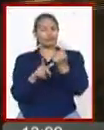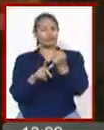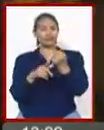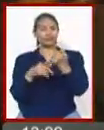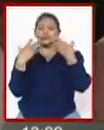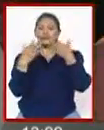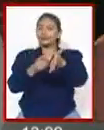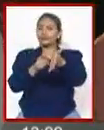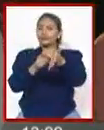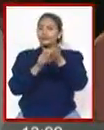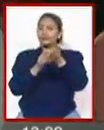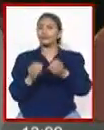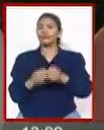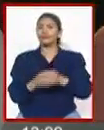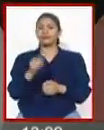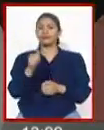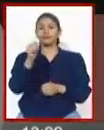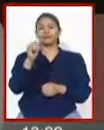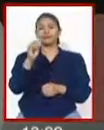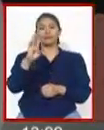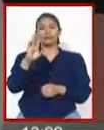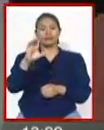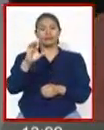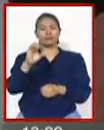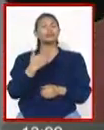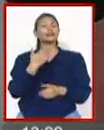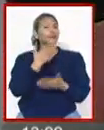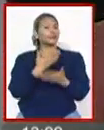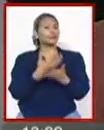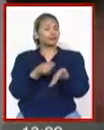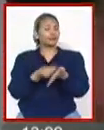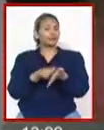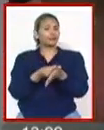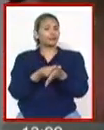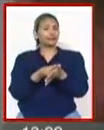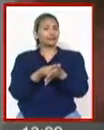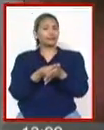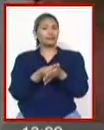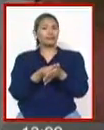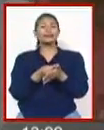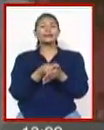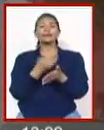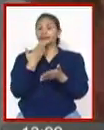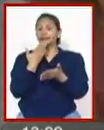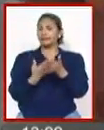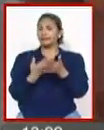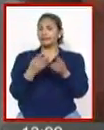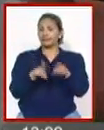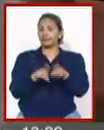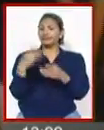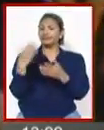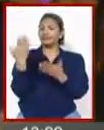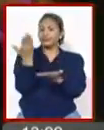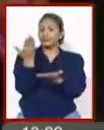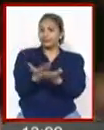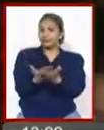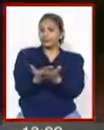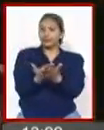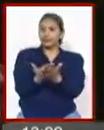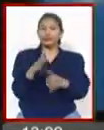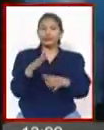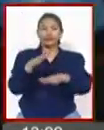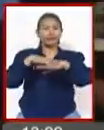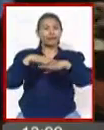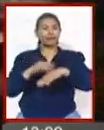estamos exigiendo al ABC, así como son buenos para cobrar su peaje, que sean buenos también como para que vengan aquí. Le hacemos un